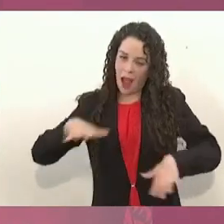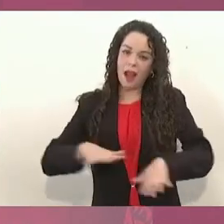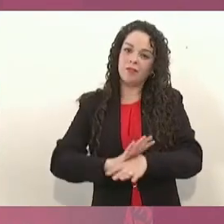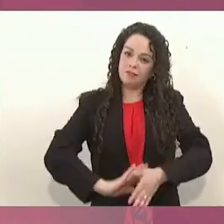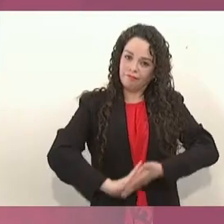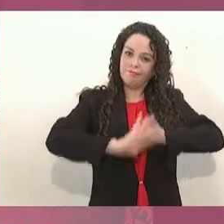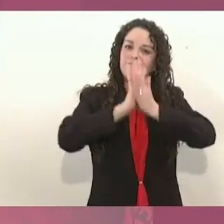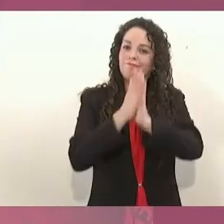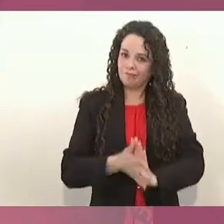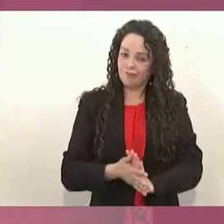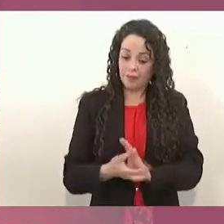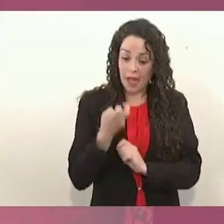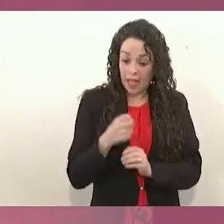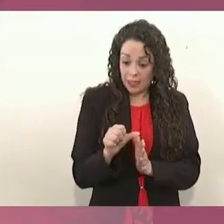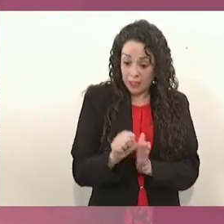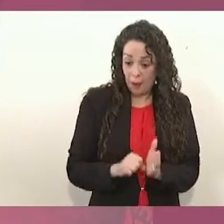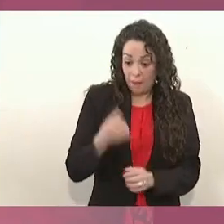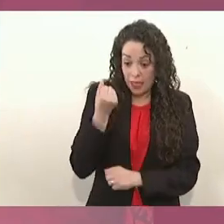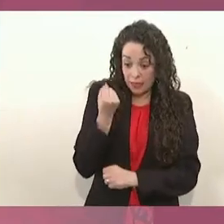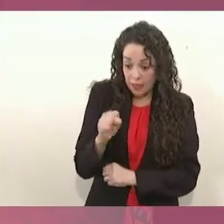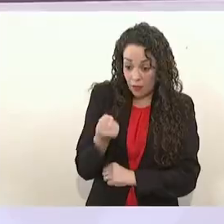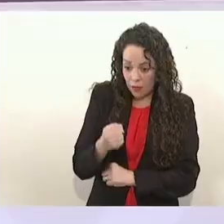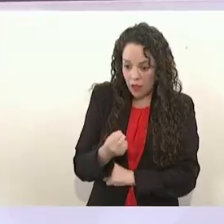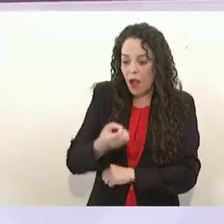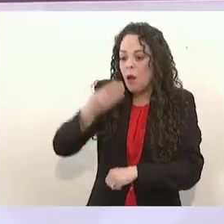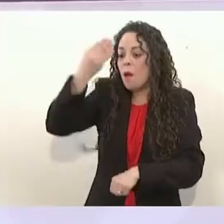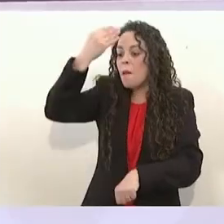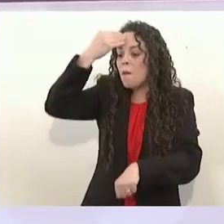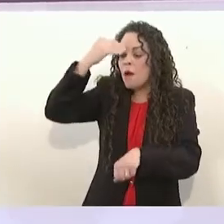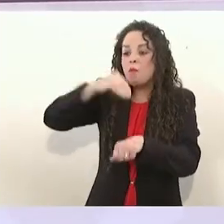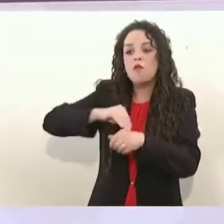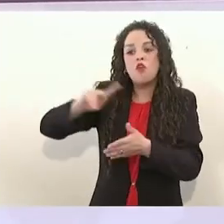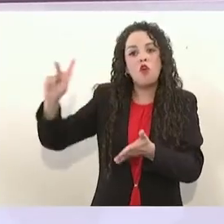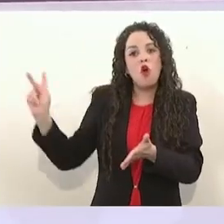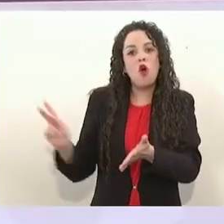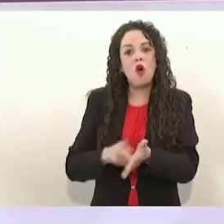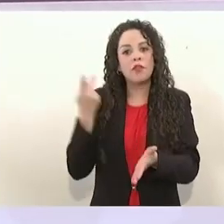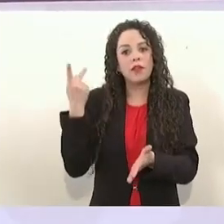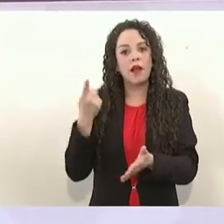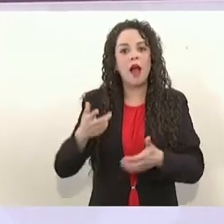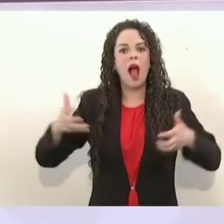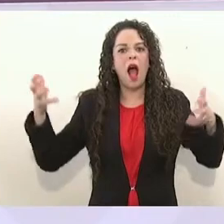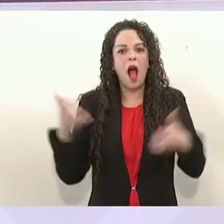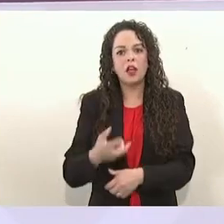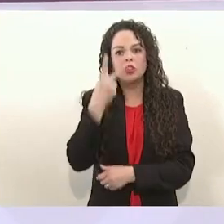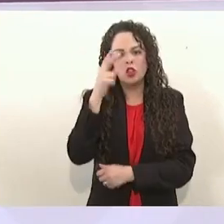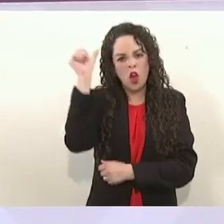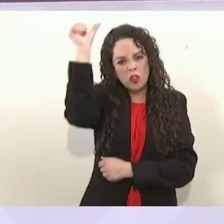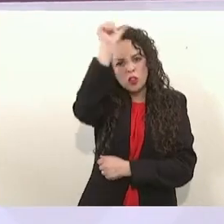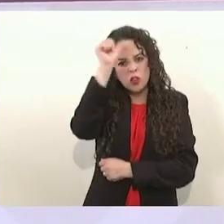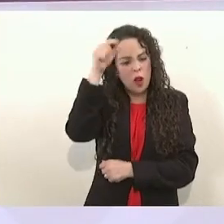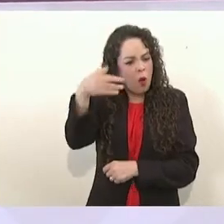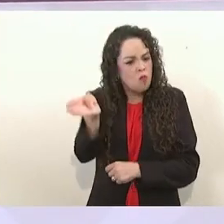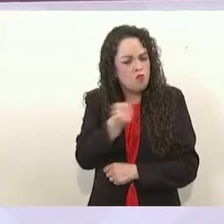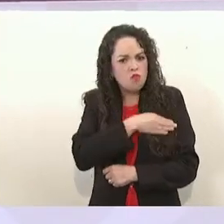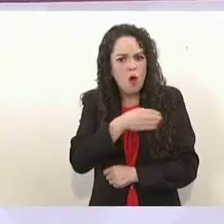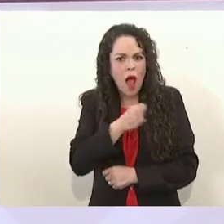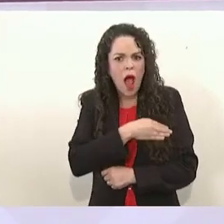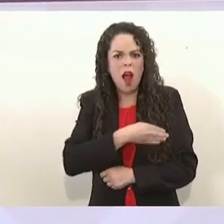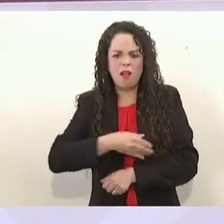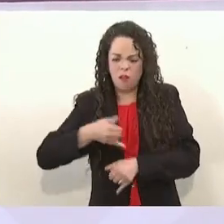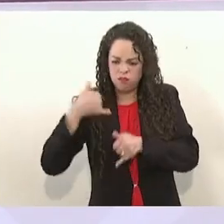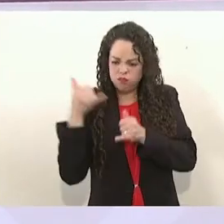recordar lo que llevaron a cabo esos dos curas, buenos, rebeldes, Hidalgo